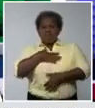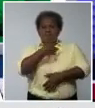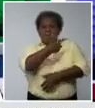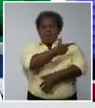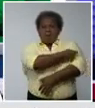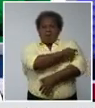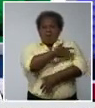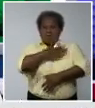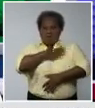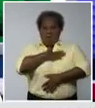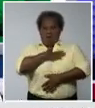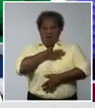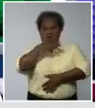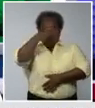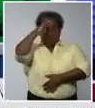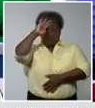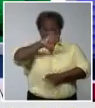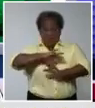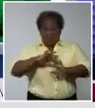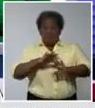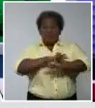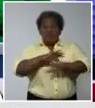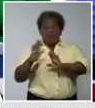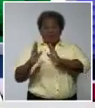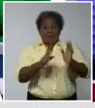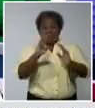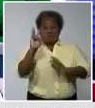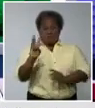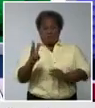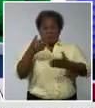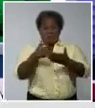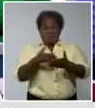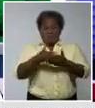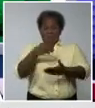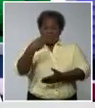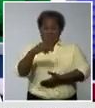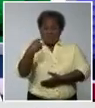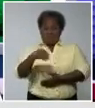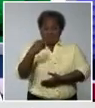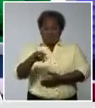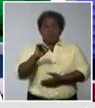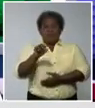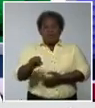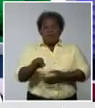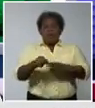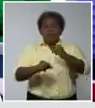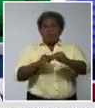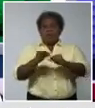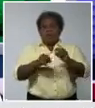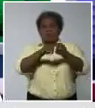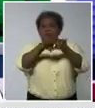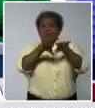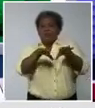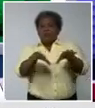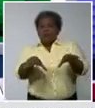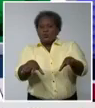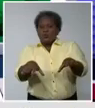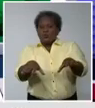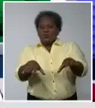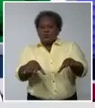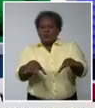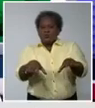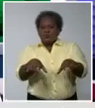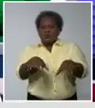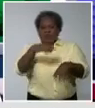3 del ensayo clínico y con muchas perspectivas de ir extendiendo a toda la población cubana y